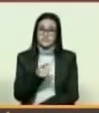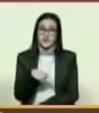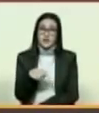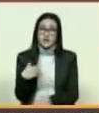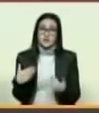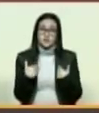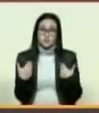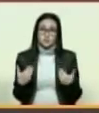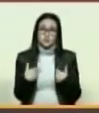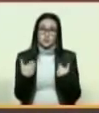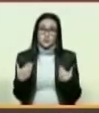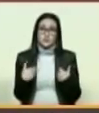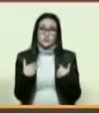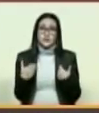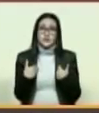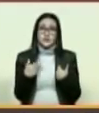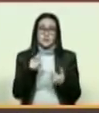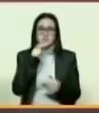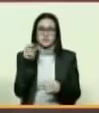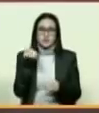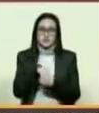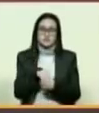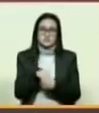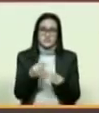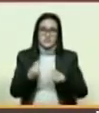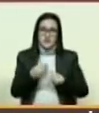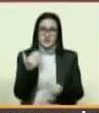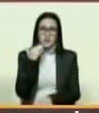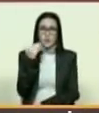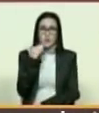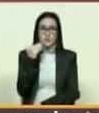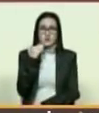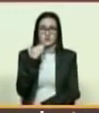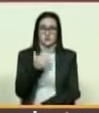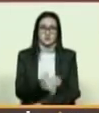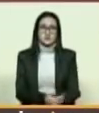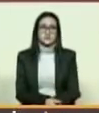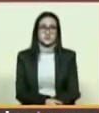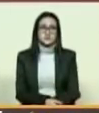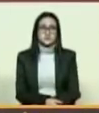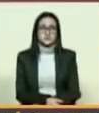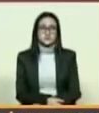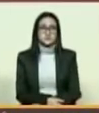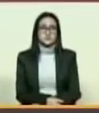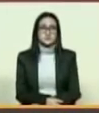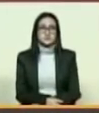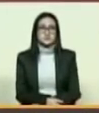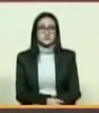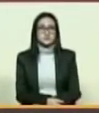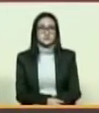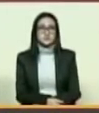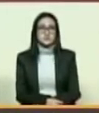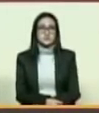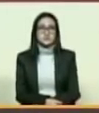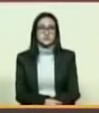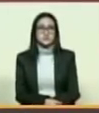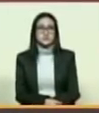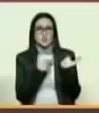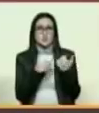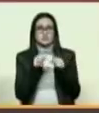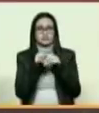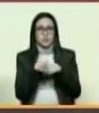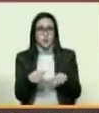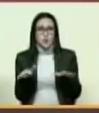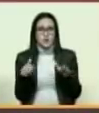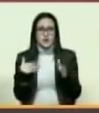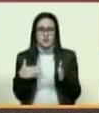todo los habitantes de los Estados Unidos de Norteamérica, pues se ha dado la tarea para